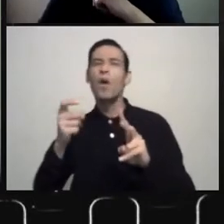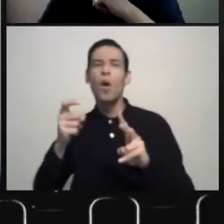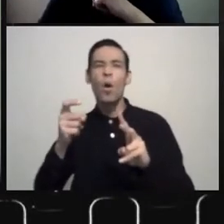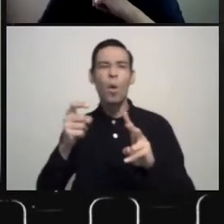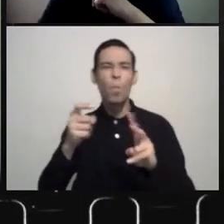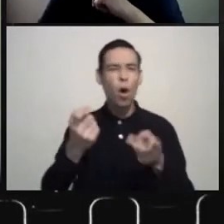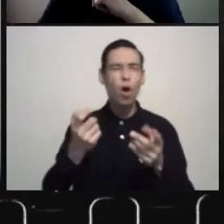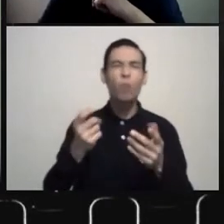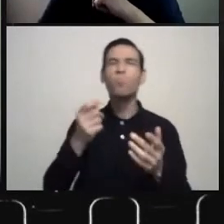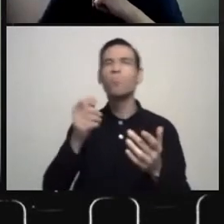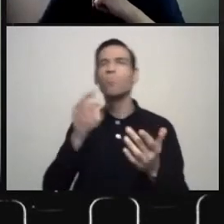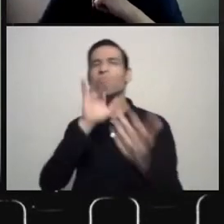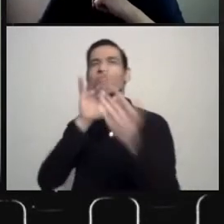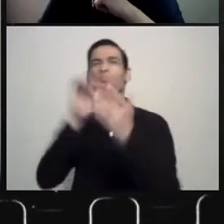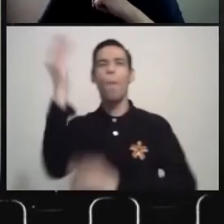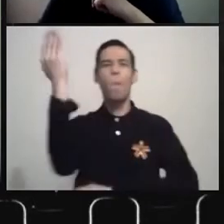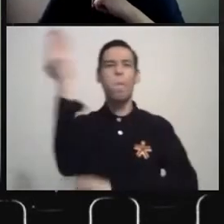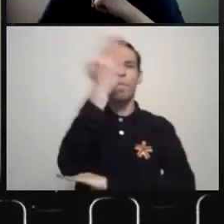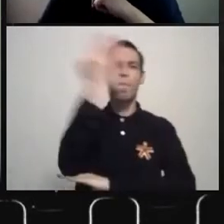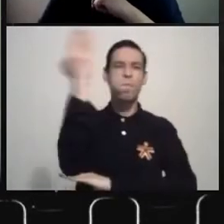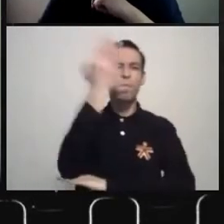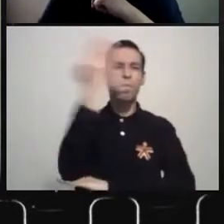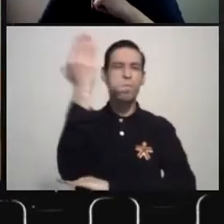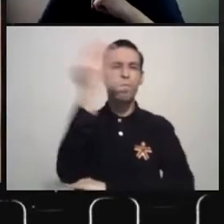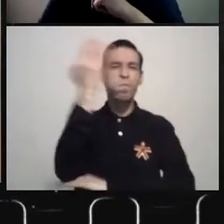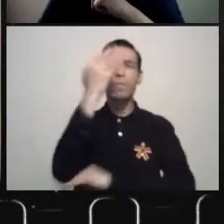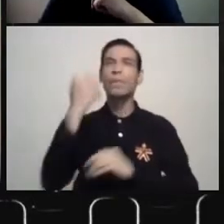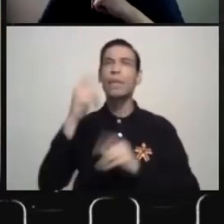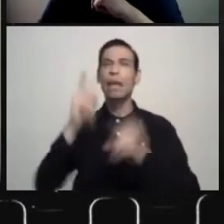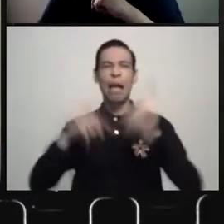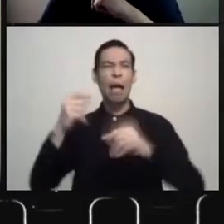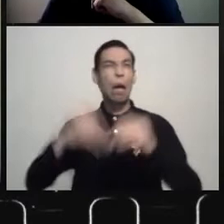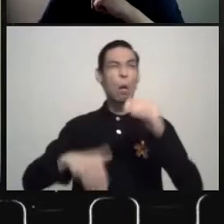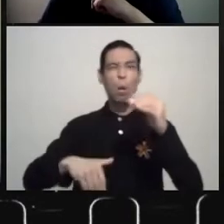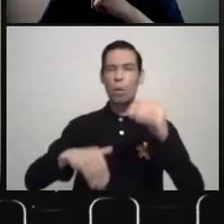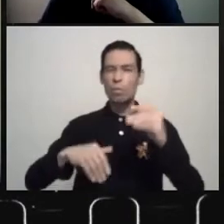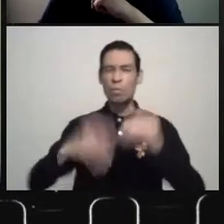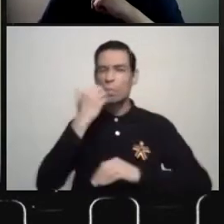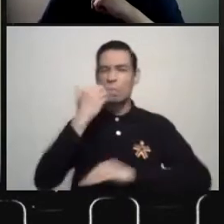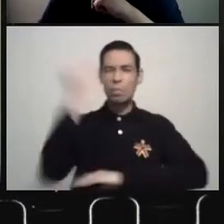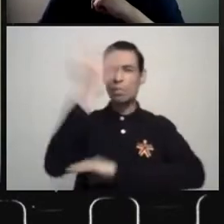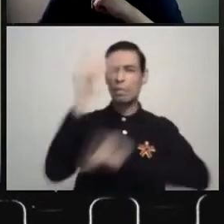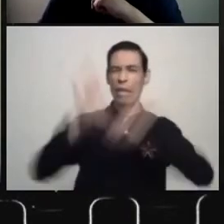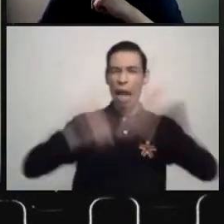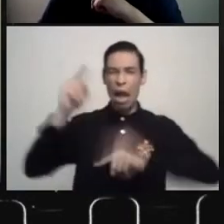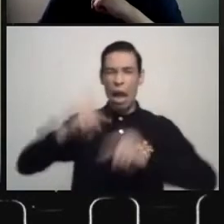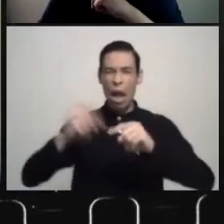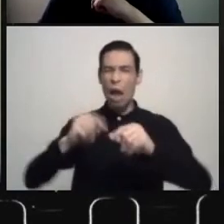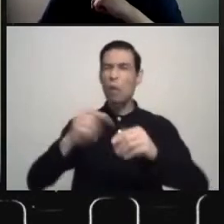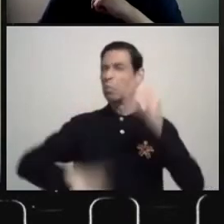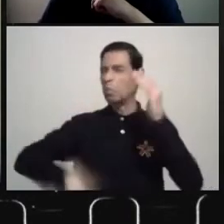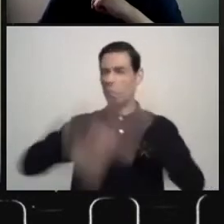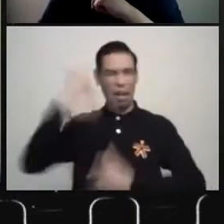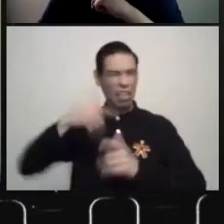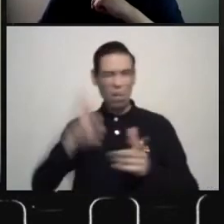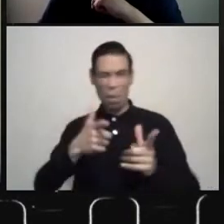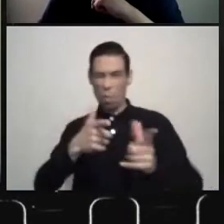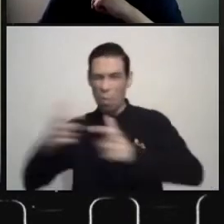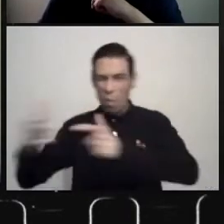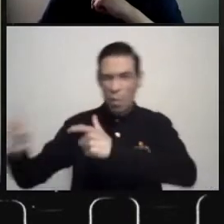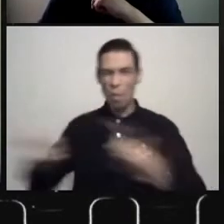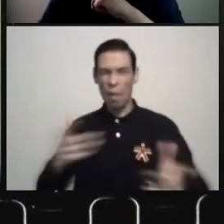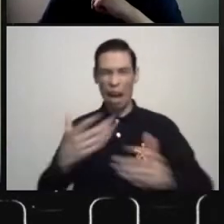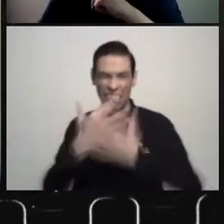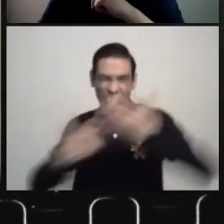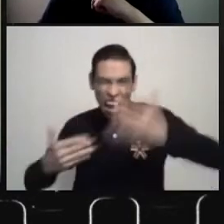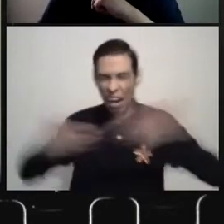para acercarse, ¿no? Estas películas que desde el minuto cero pues arrancan con sangre y con un montón de cosas, alejan un poco al espectador que no le gusta el